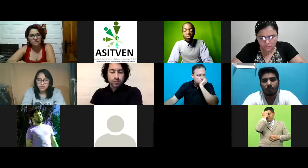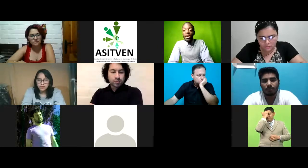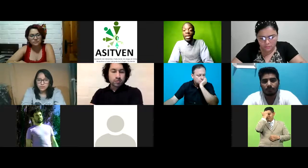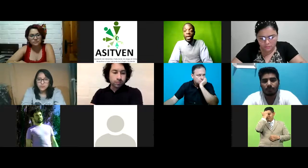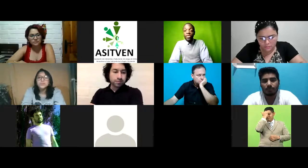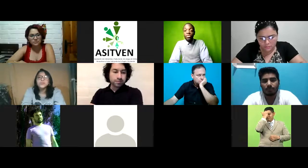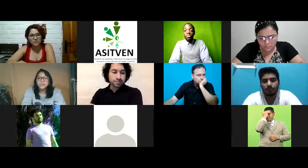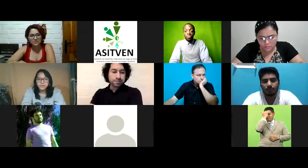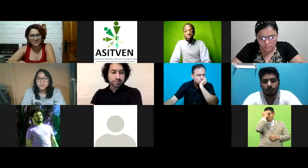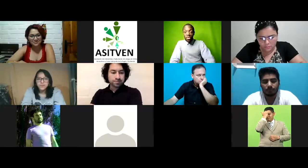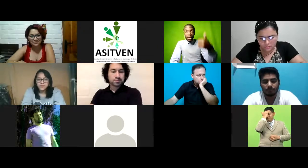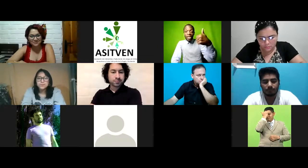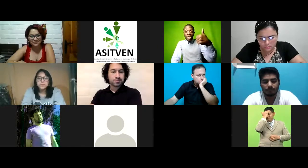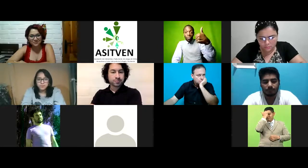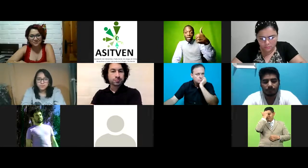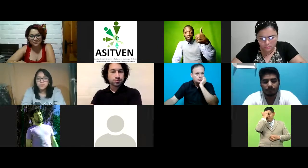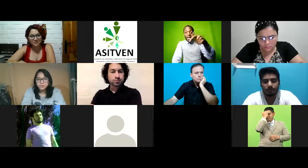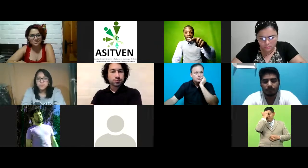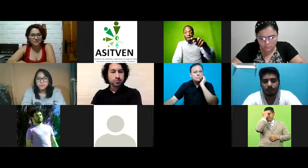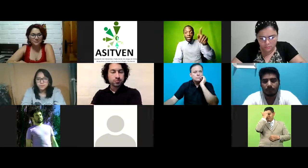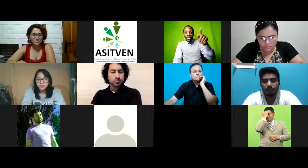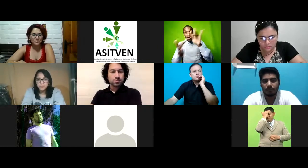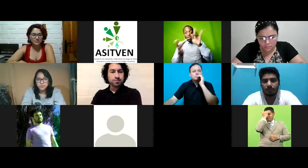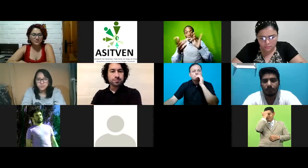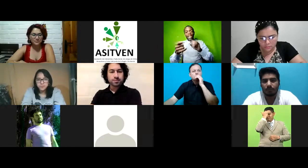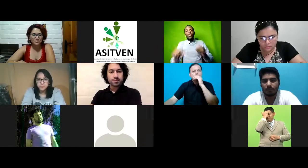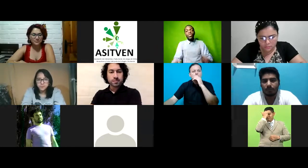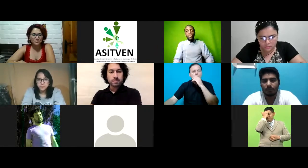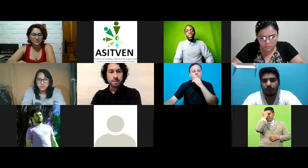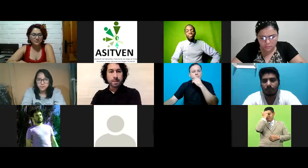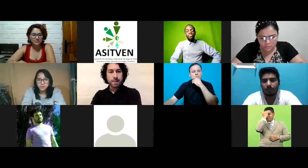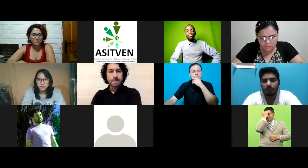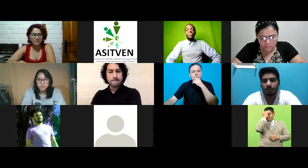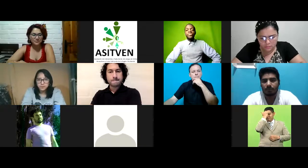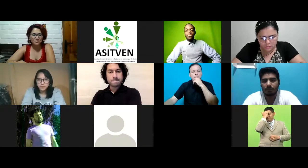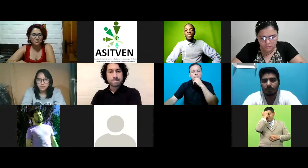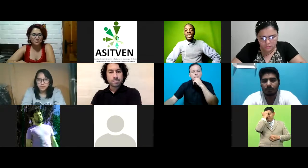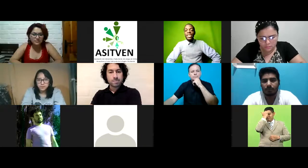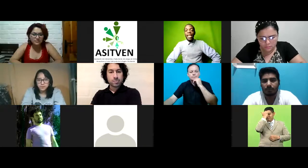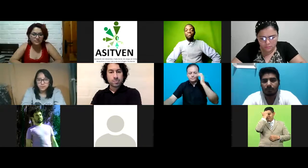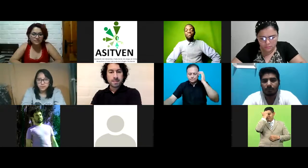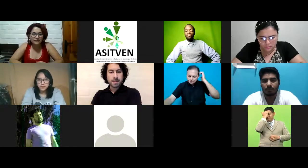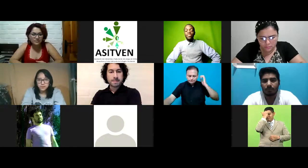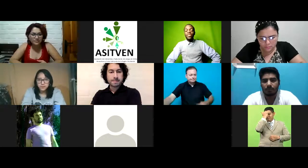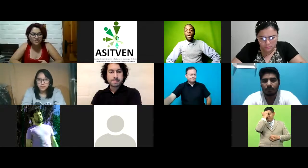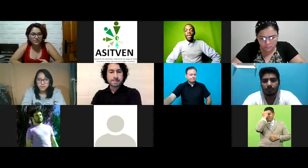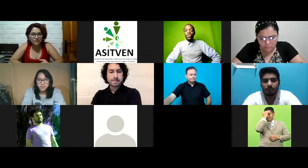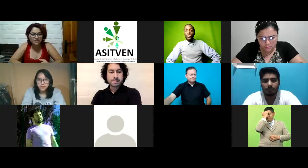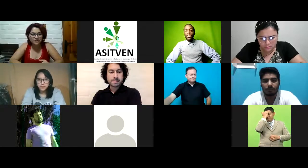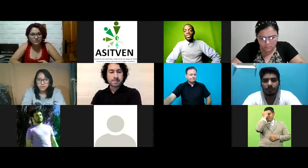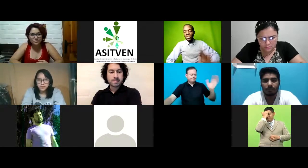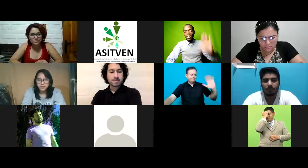Bueno, quedamos en eso. Ok. Cualquier cosa, estamos ahí en contacto en el grupo. Y nada, un